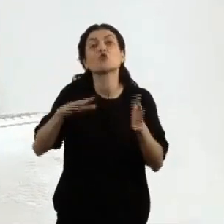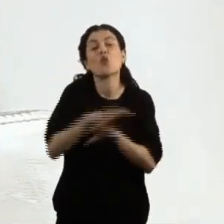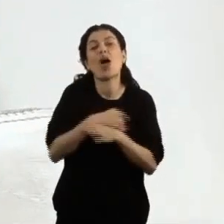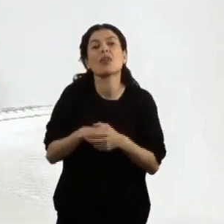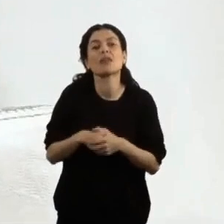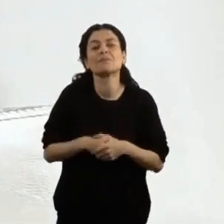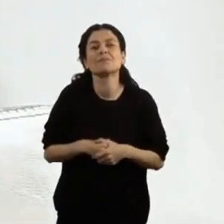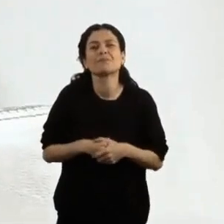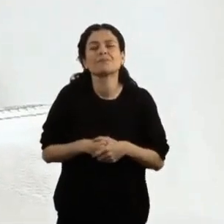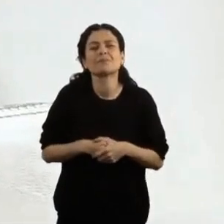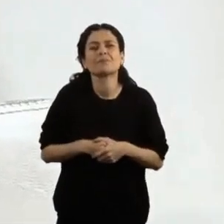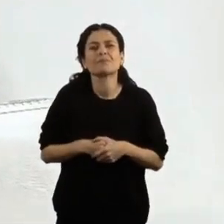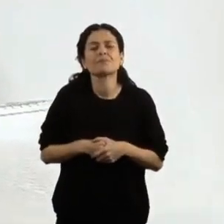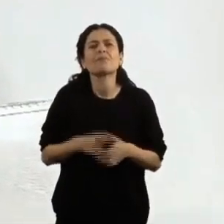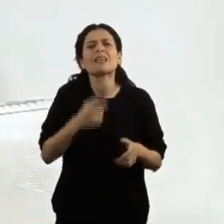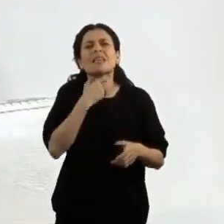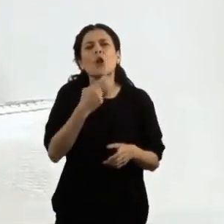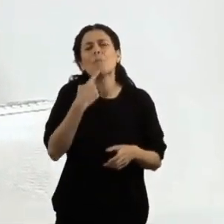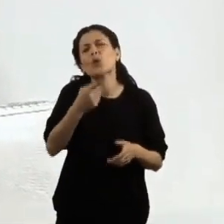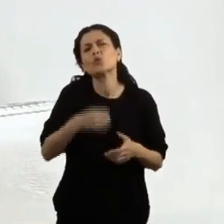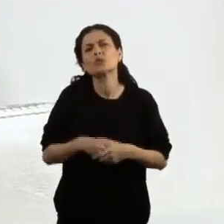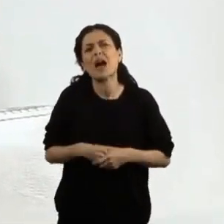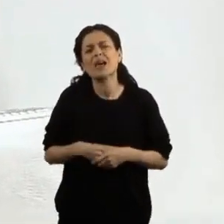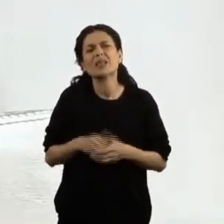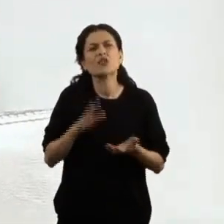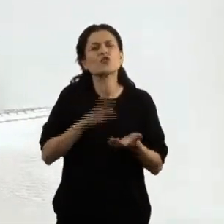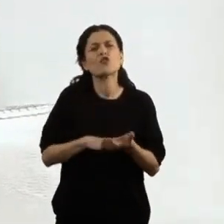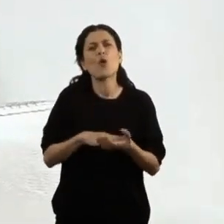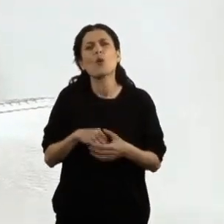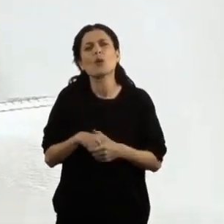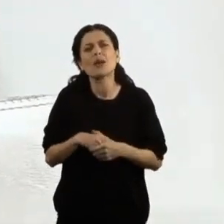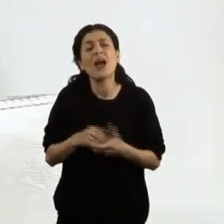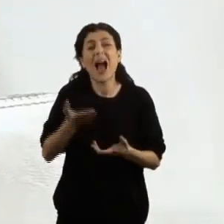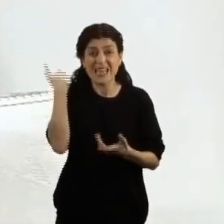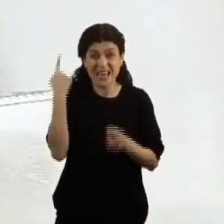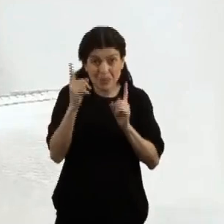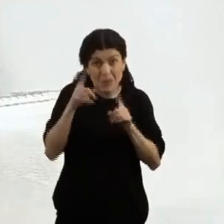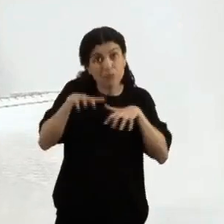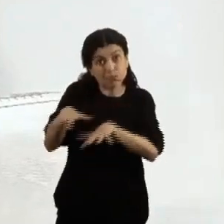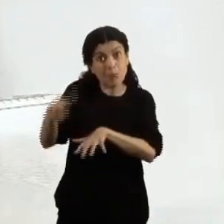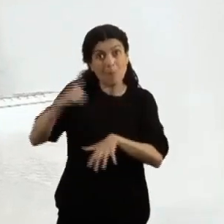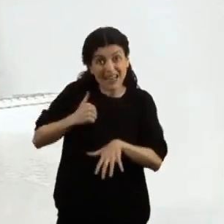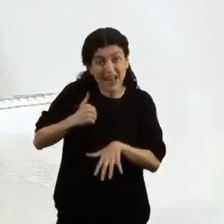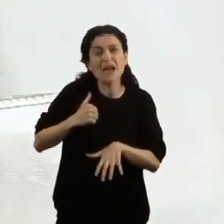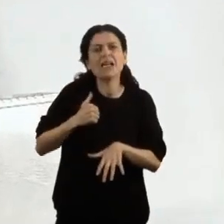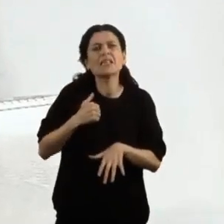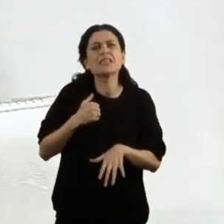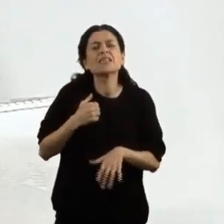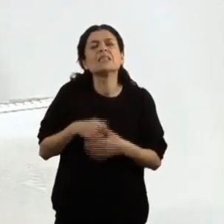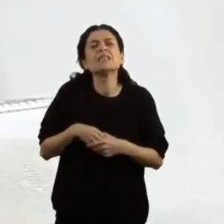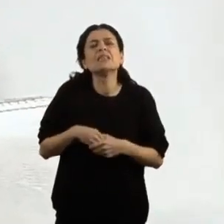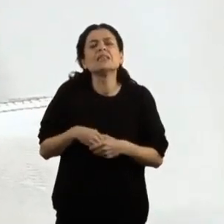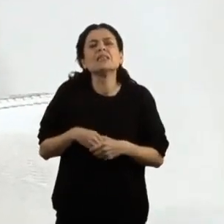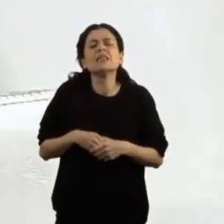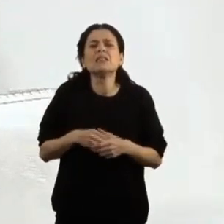Martín? Bien, todo bien. Quería consultarte acerca del desfile de ayer. Bueno, la pregunta que ya tenía preparada, pero